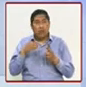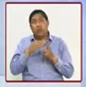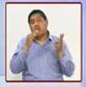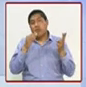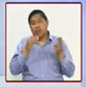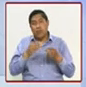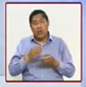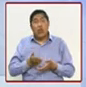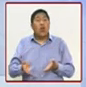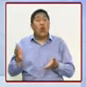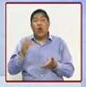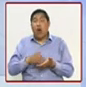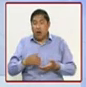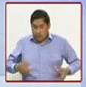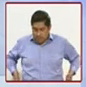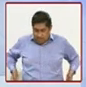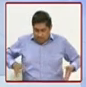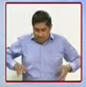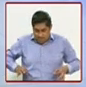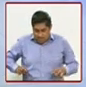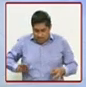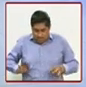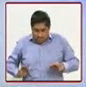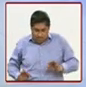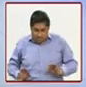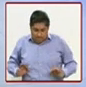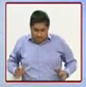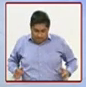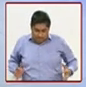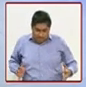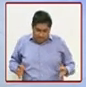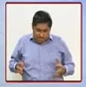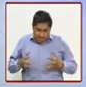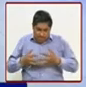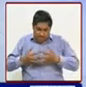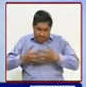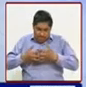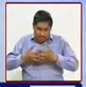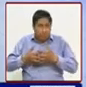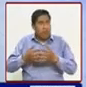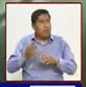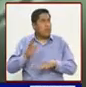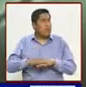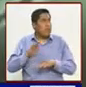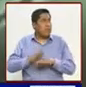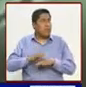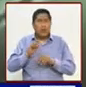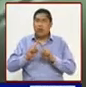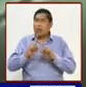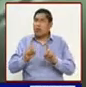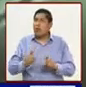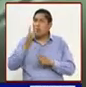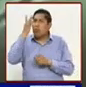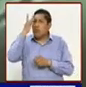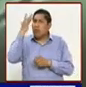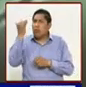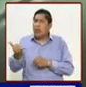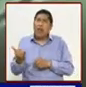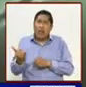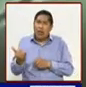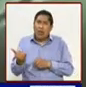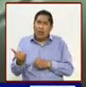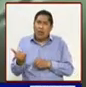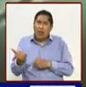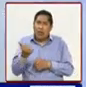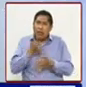que reconstruirle la cadera. Sí, totalmente. O sea, es que esto una vez más nos lleva a preguntarnos, ¿no?